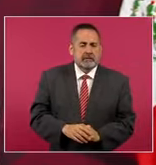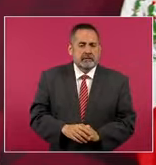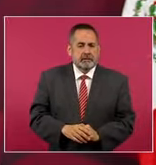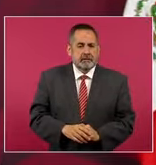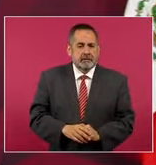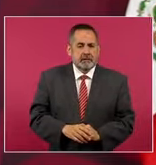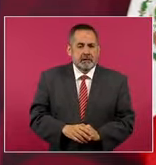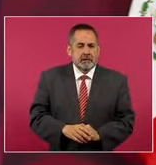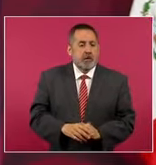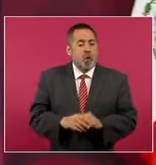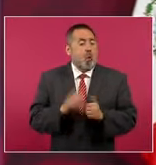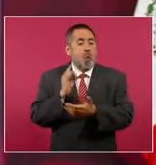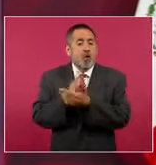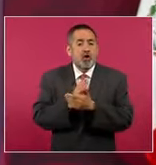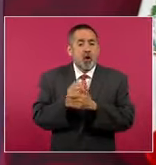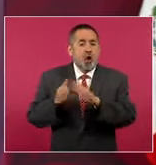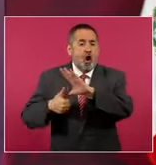Pero no quedarnos en eso,